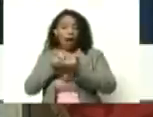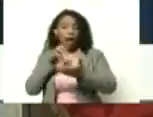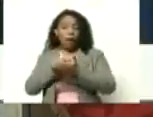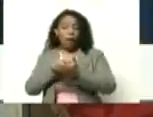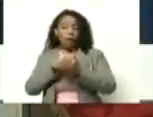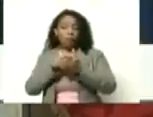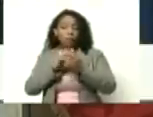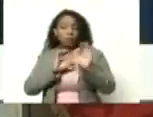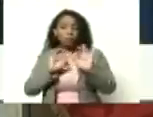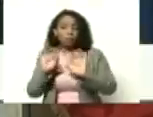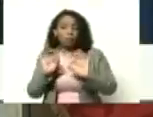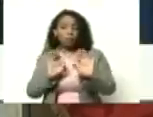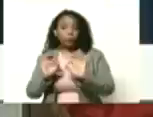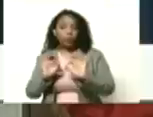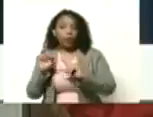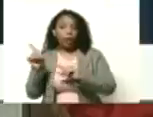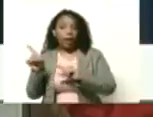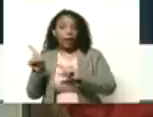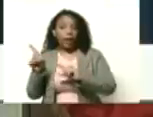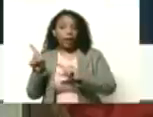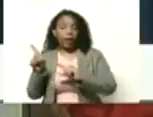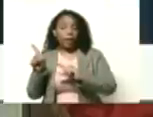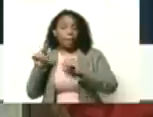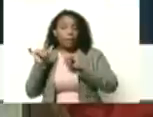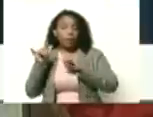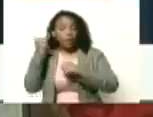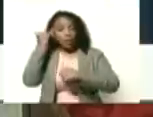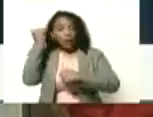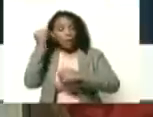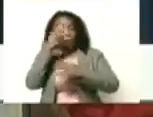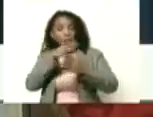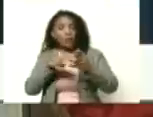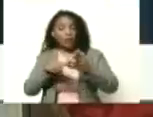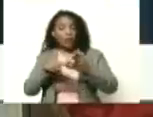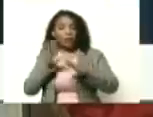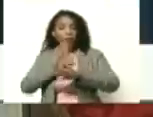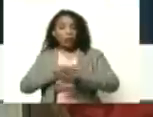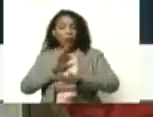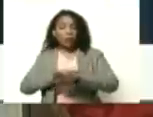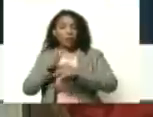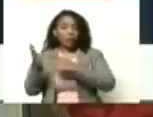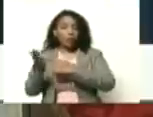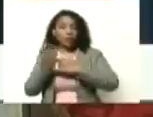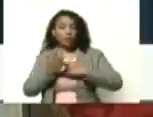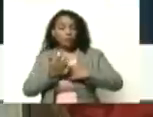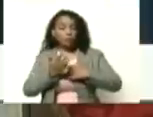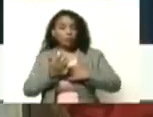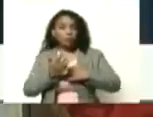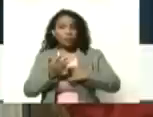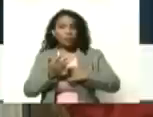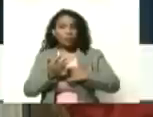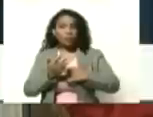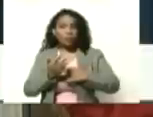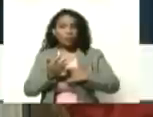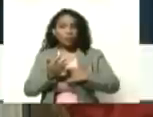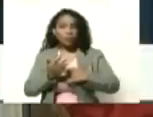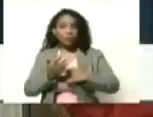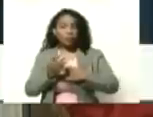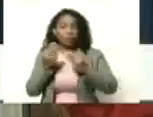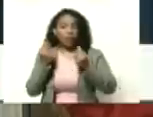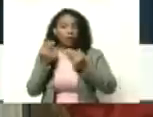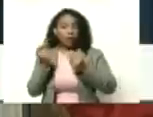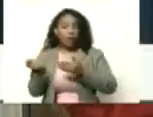siendo él el autor digamos material del hecho a nivel de recibir la vice y la coima el